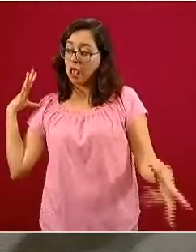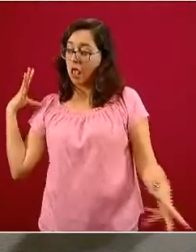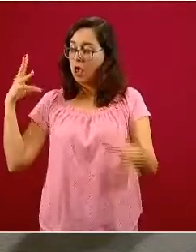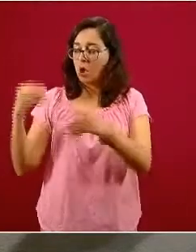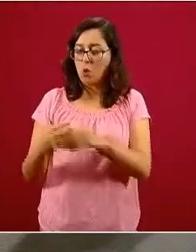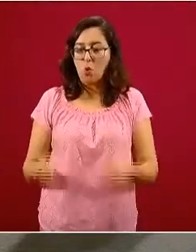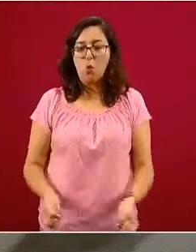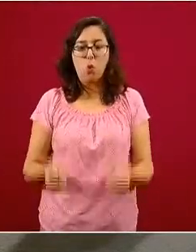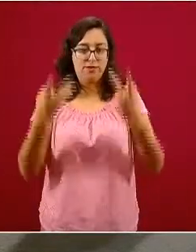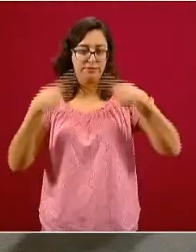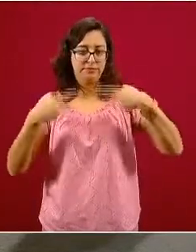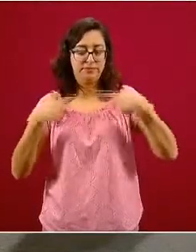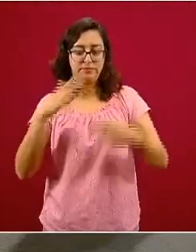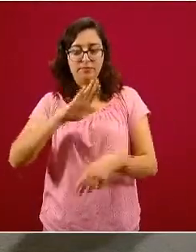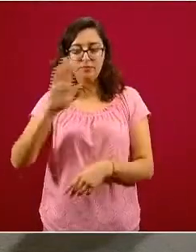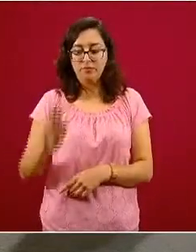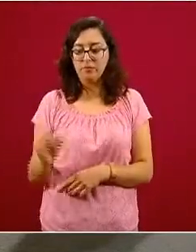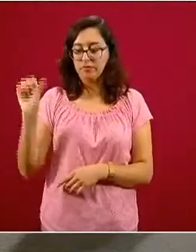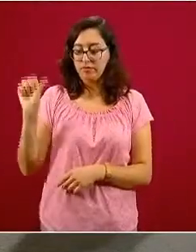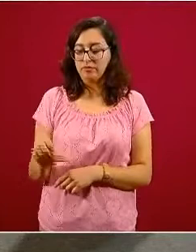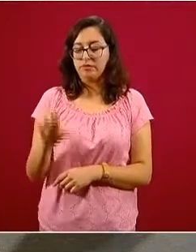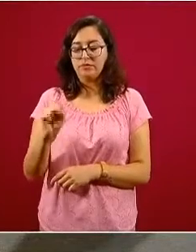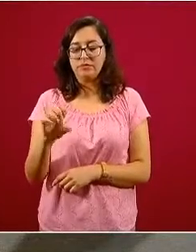acumuladas. Para el día de hoy son